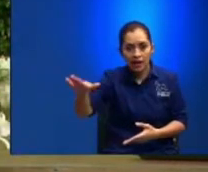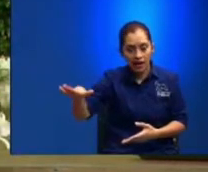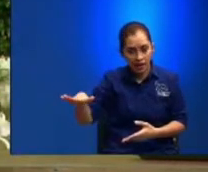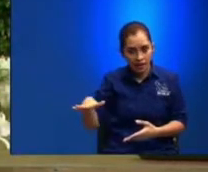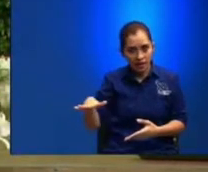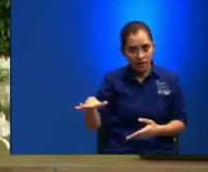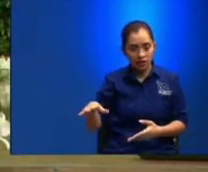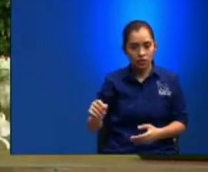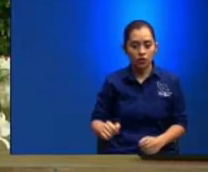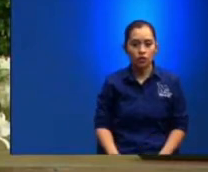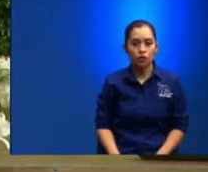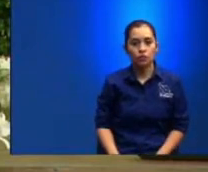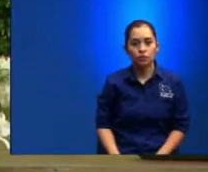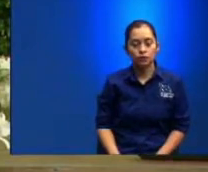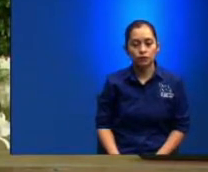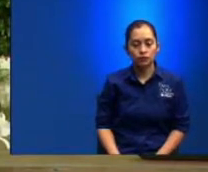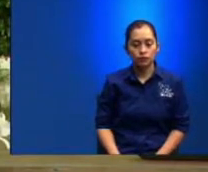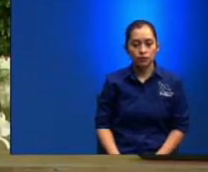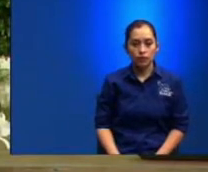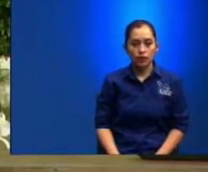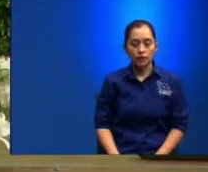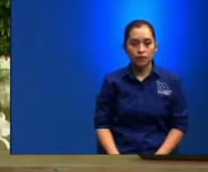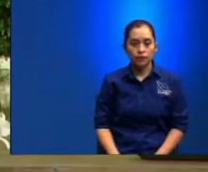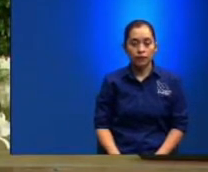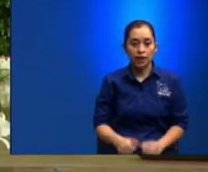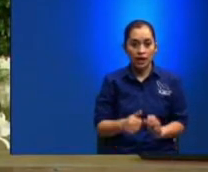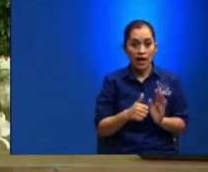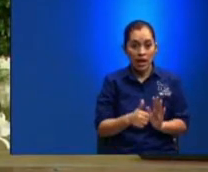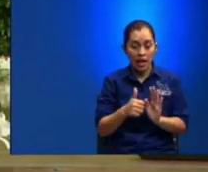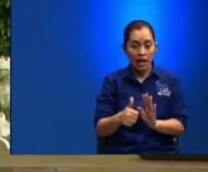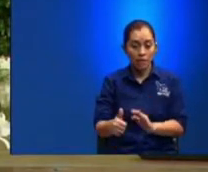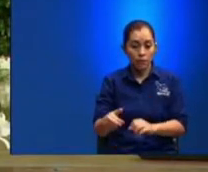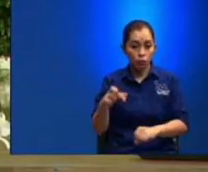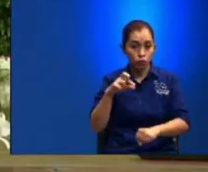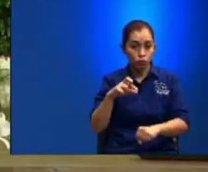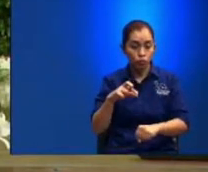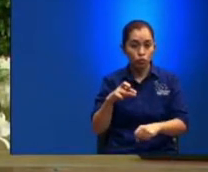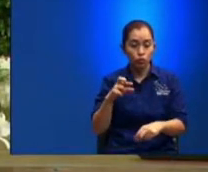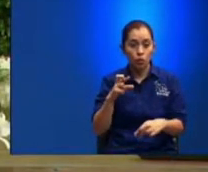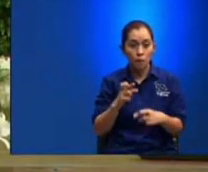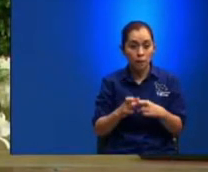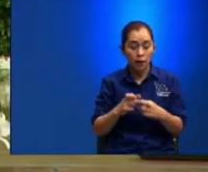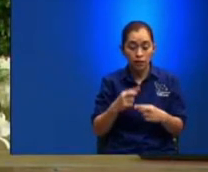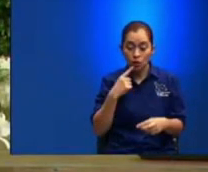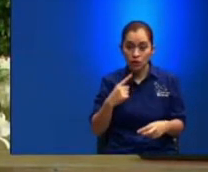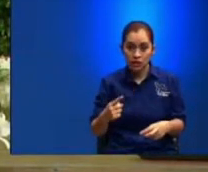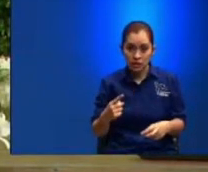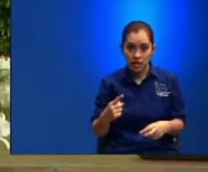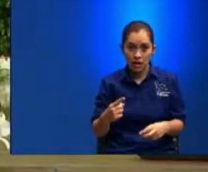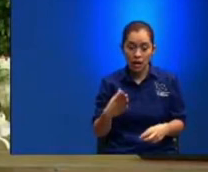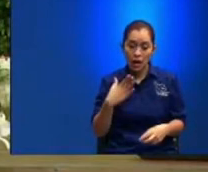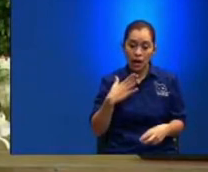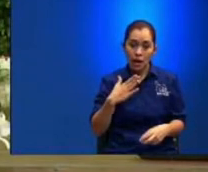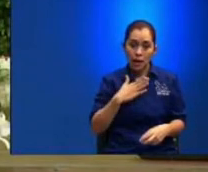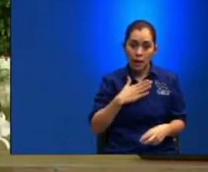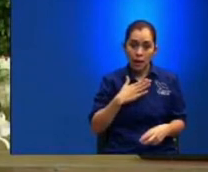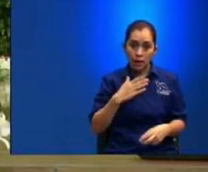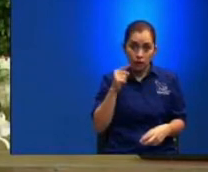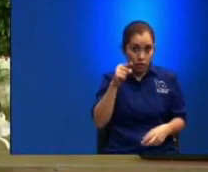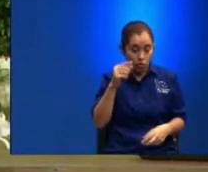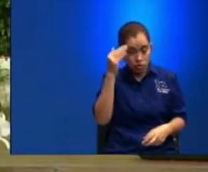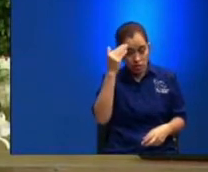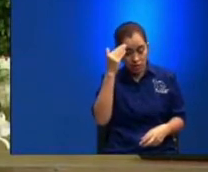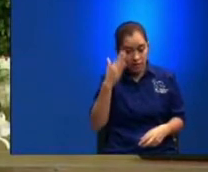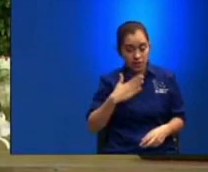el apóstol pablo decía para que vosotros sepáis cuál es mi conocimiento del misterio de cristo y después decía que